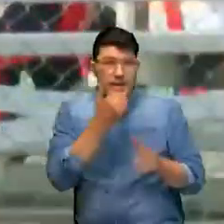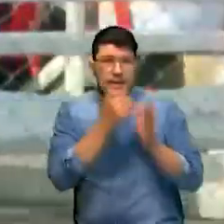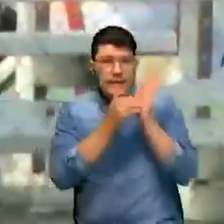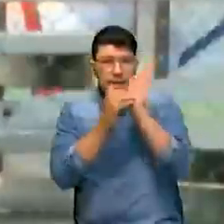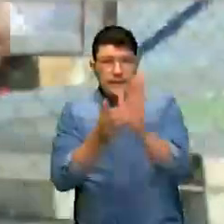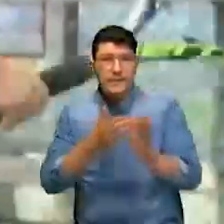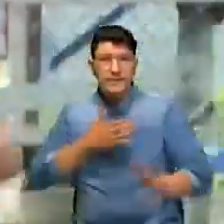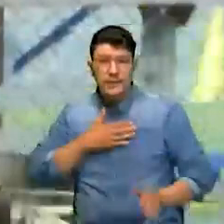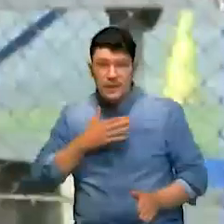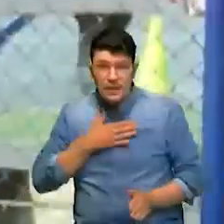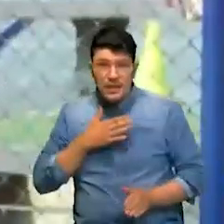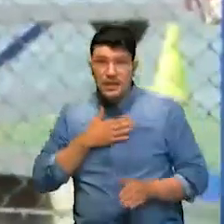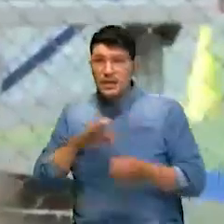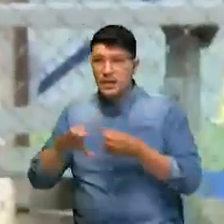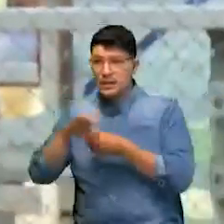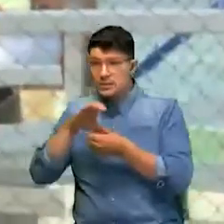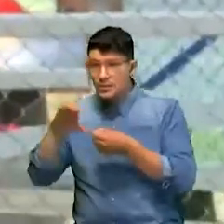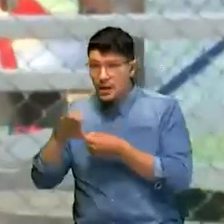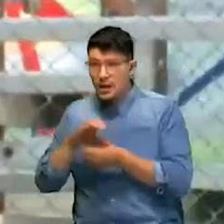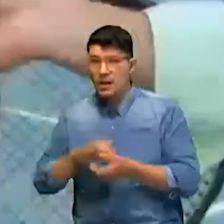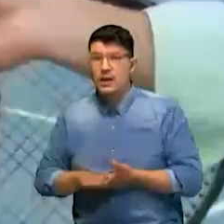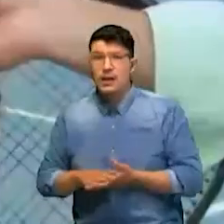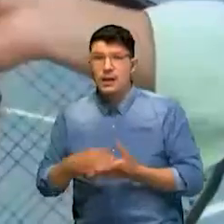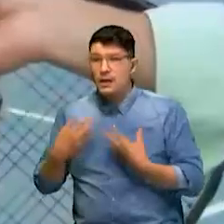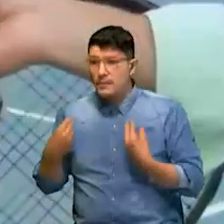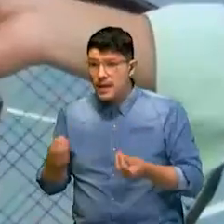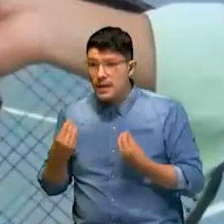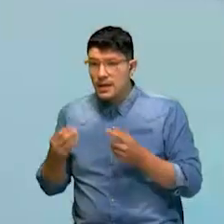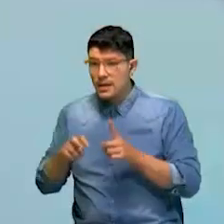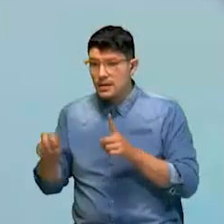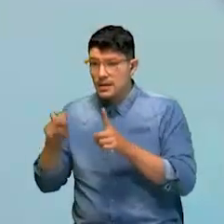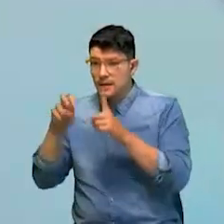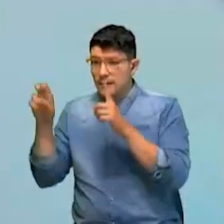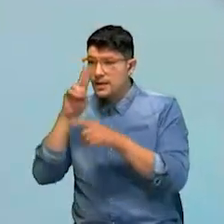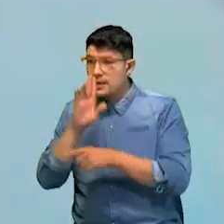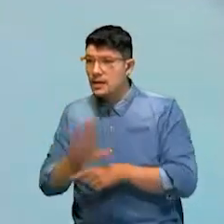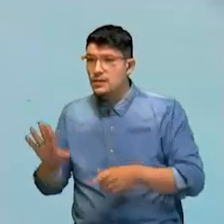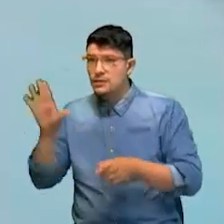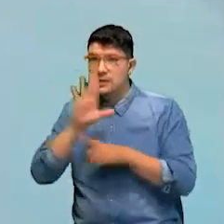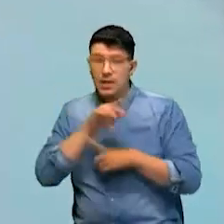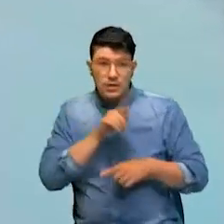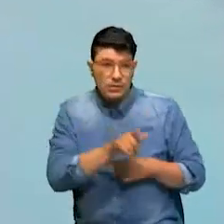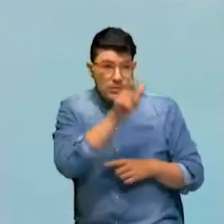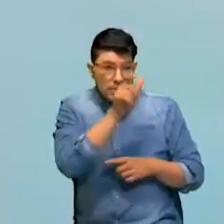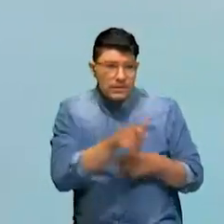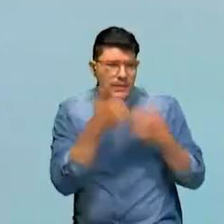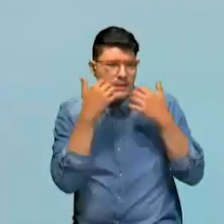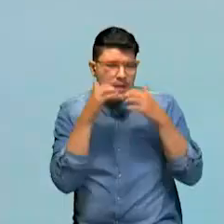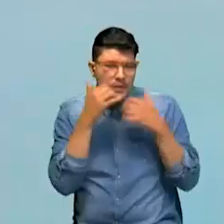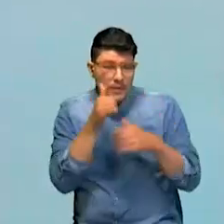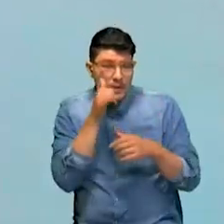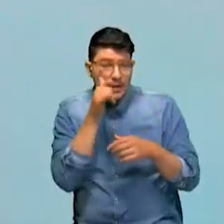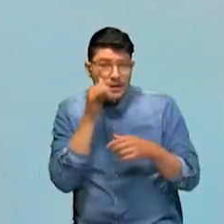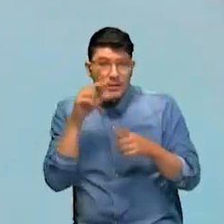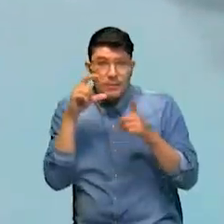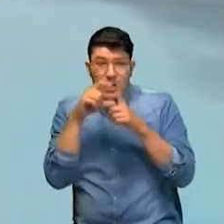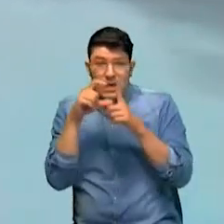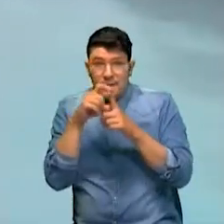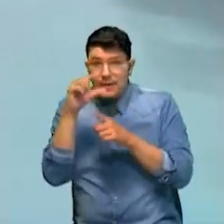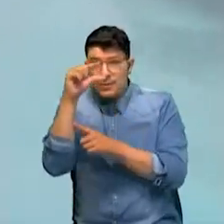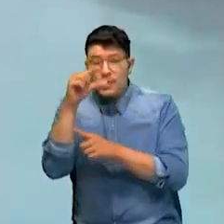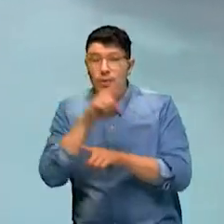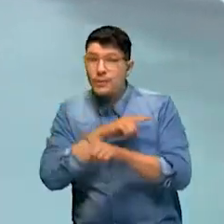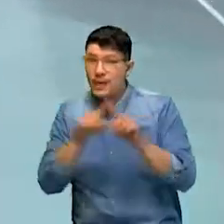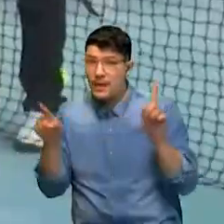para mí, para la ciudad, para a nivel nacional también. A Marlon lo intimidan las cámaras, es de pocas palabras.